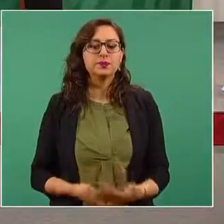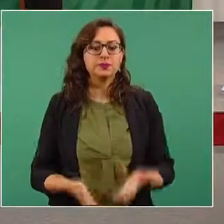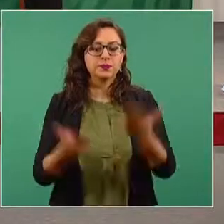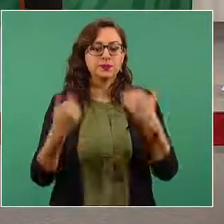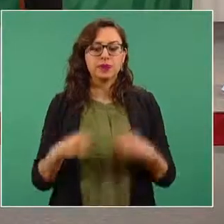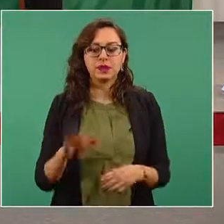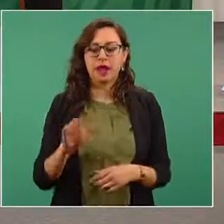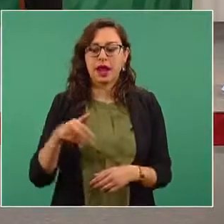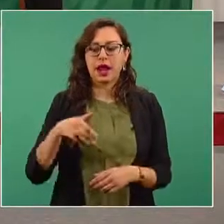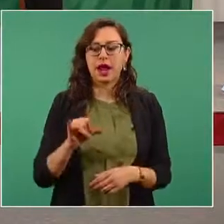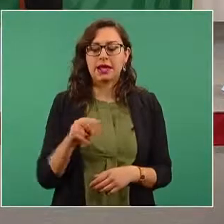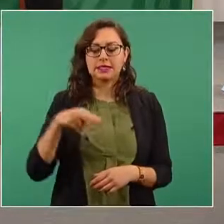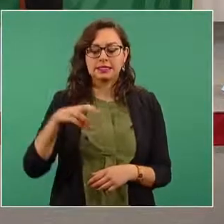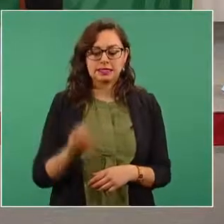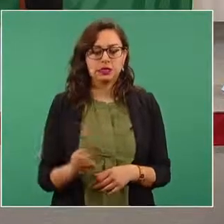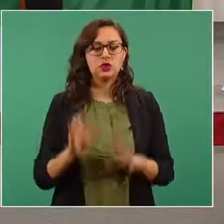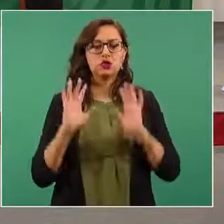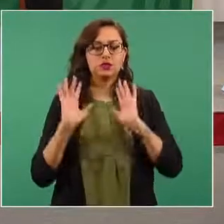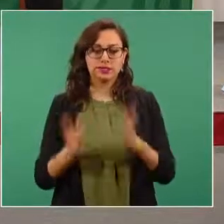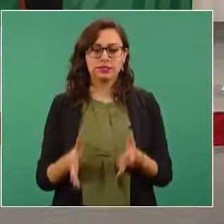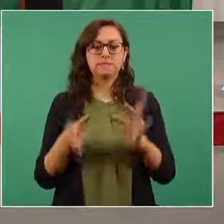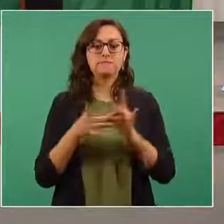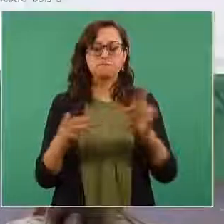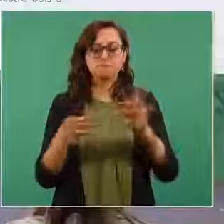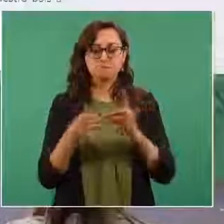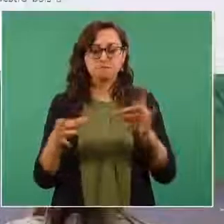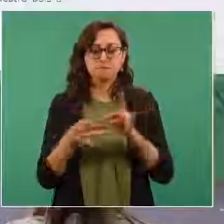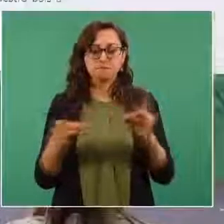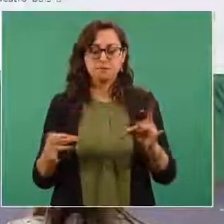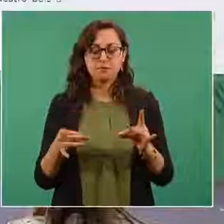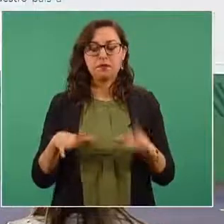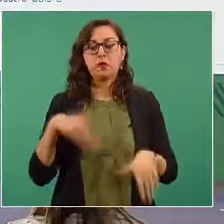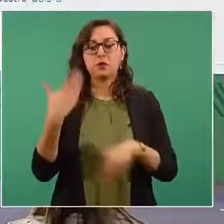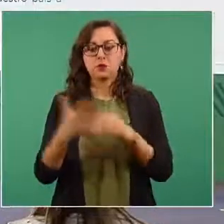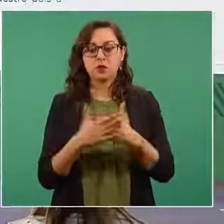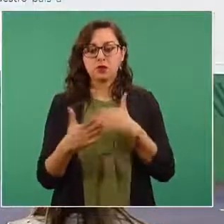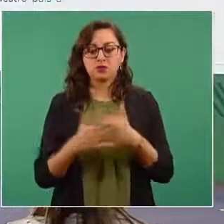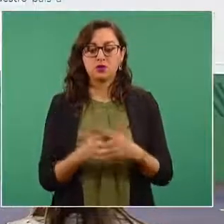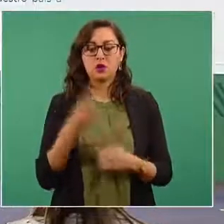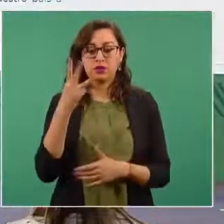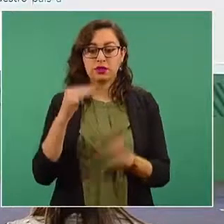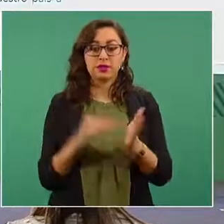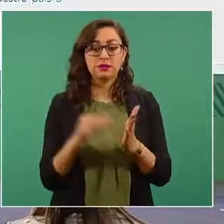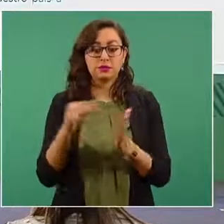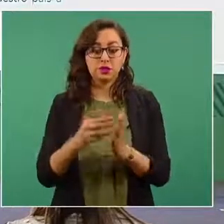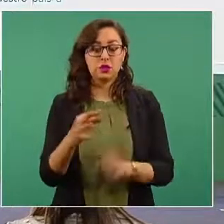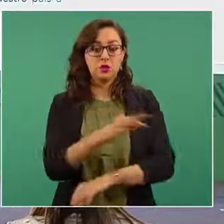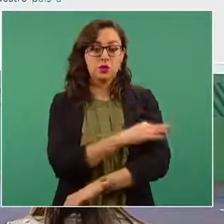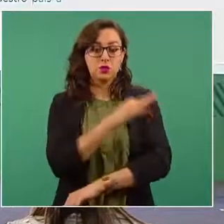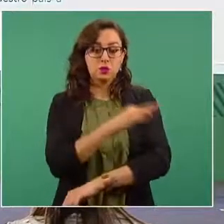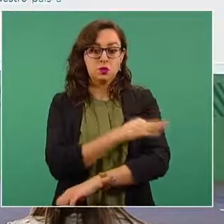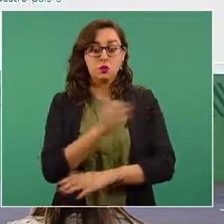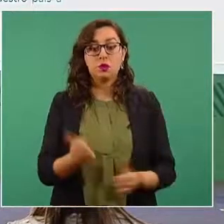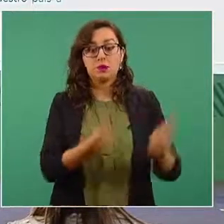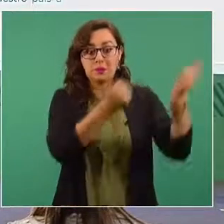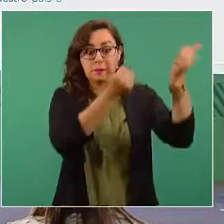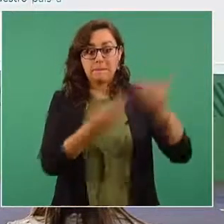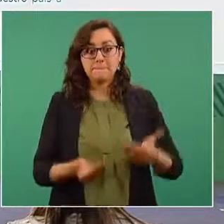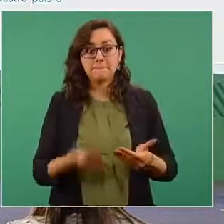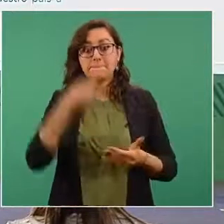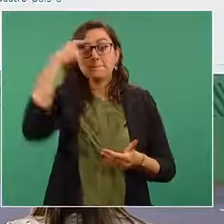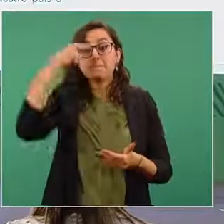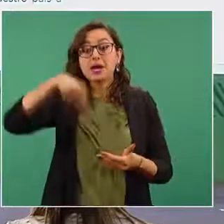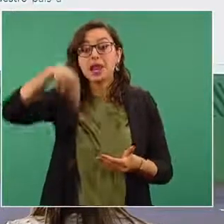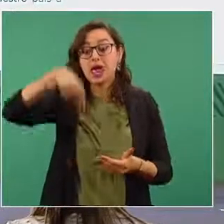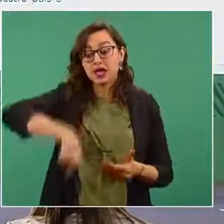CanSino, ya lo referí, el próximo envío son 3 millones de dosis para envase final en